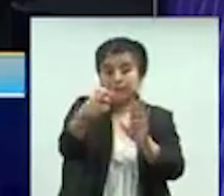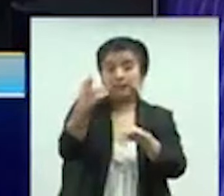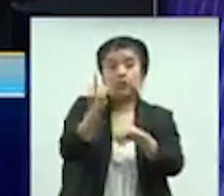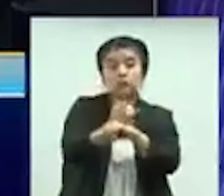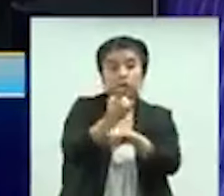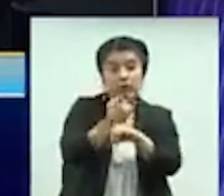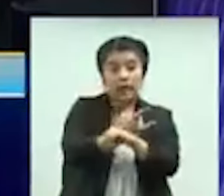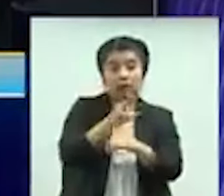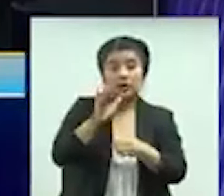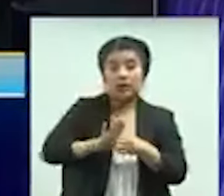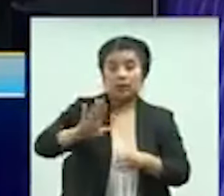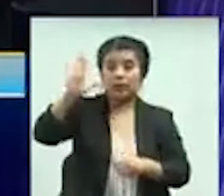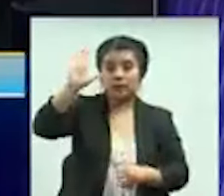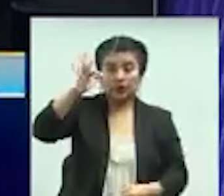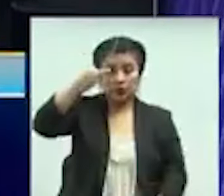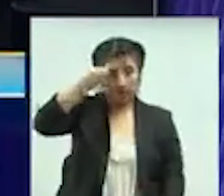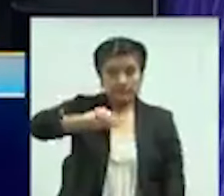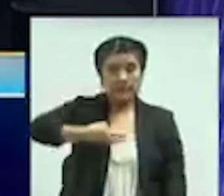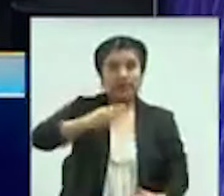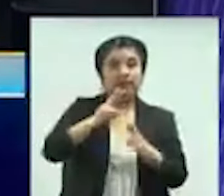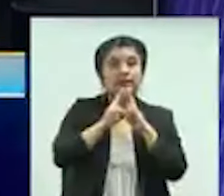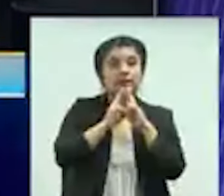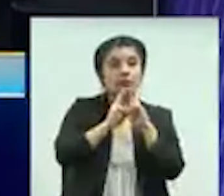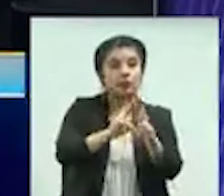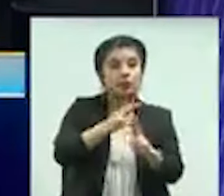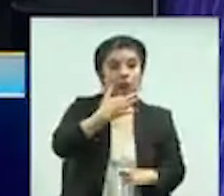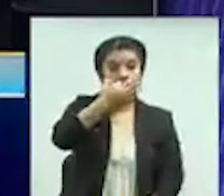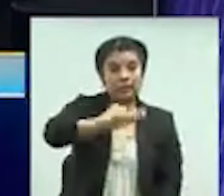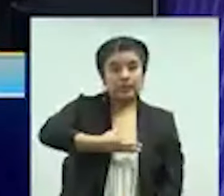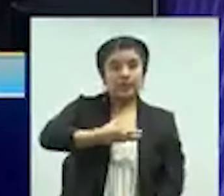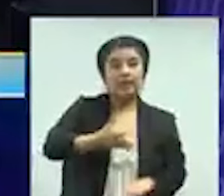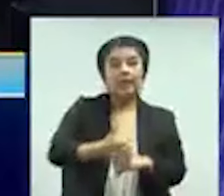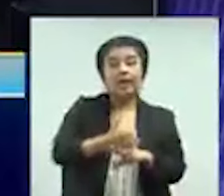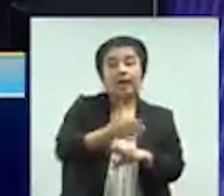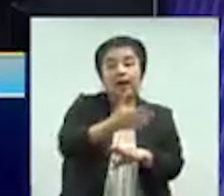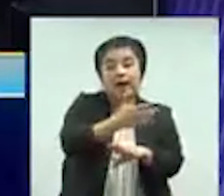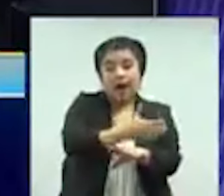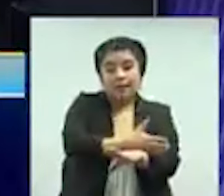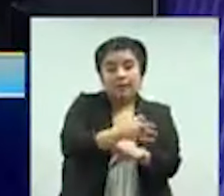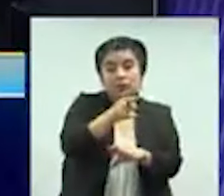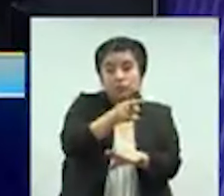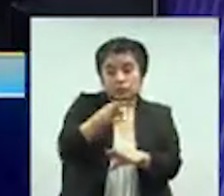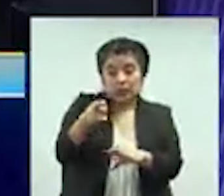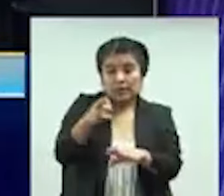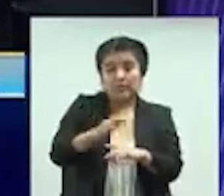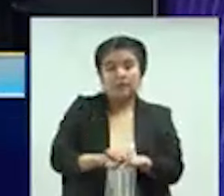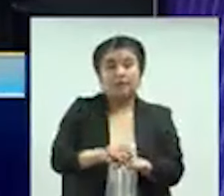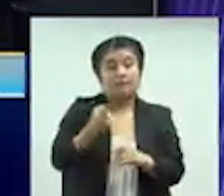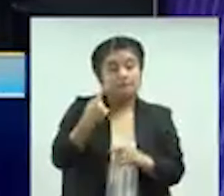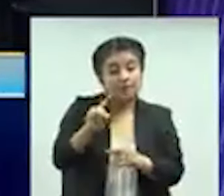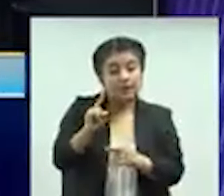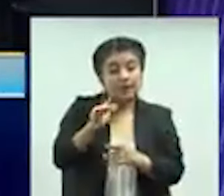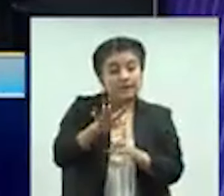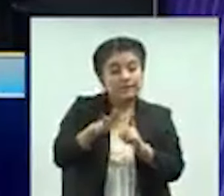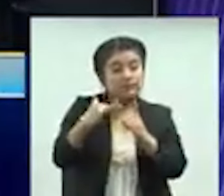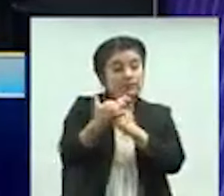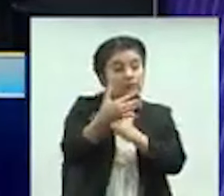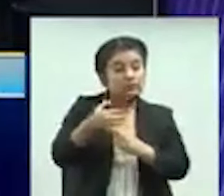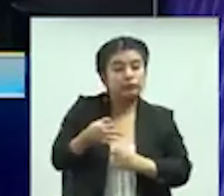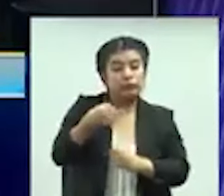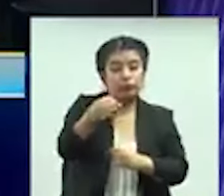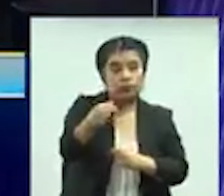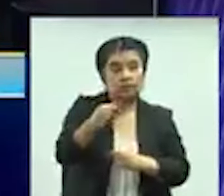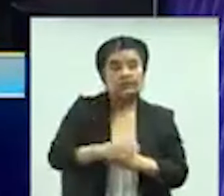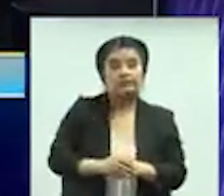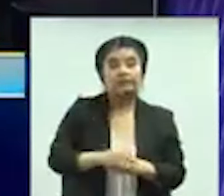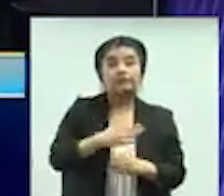bajo juramento solemne de decir la verdad, previa protesta que se le tomará para el efecto.